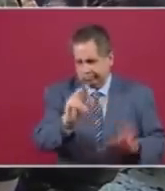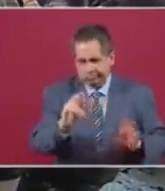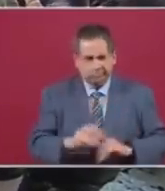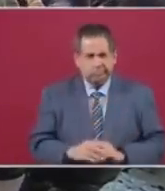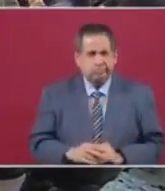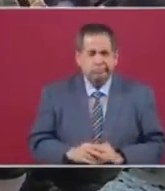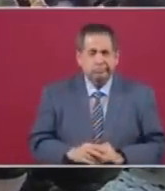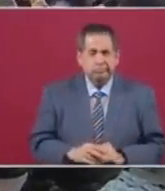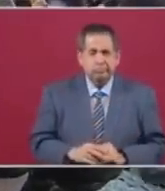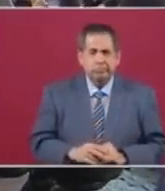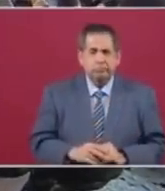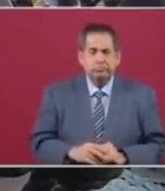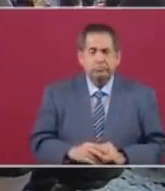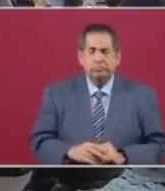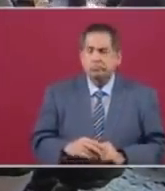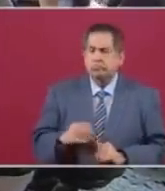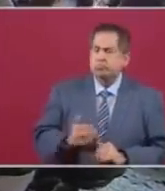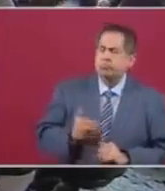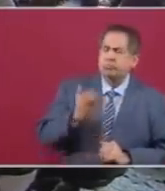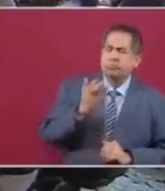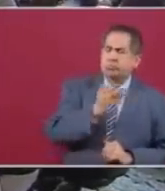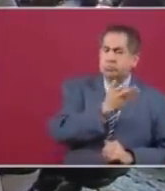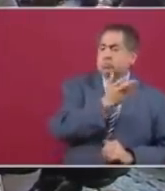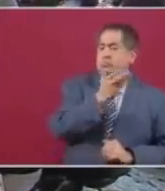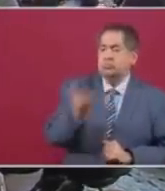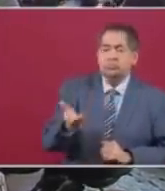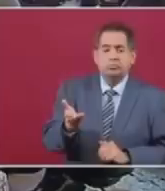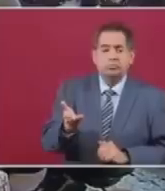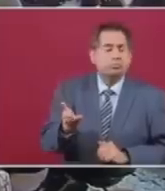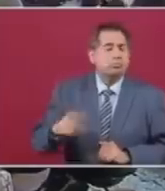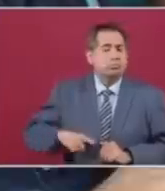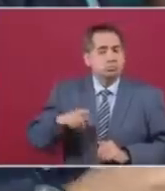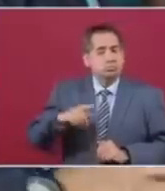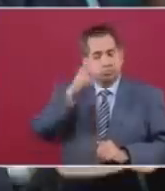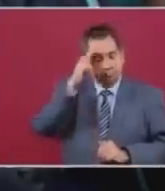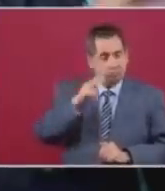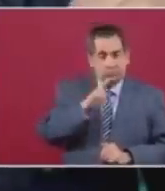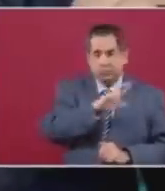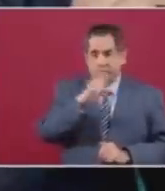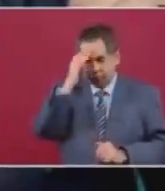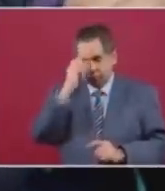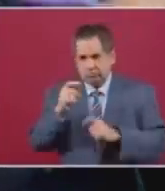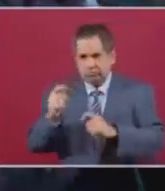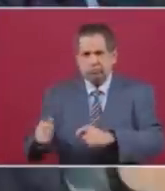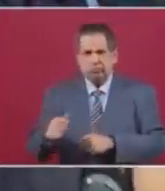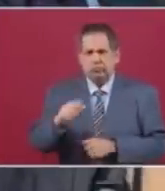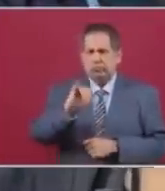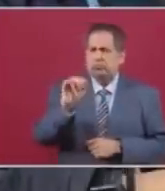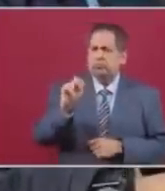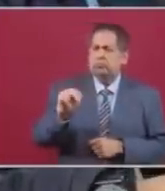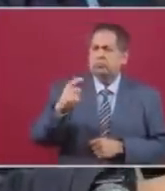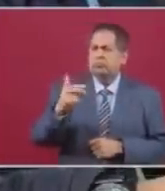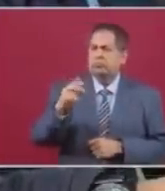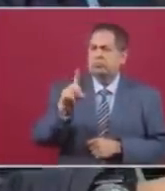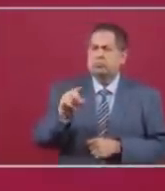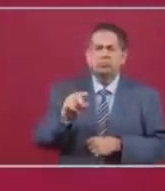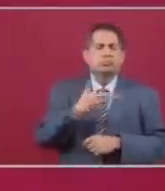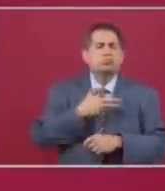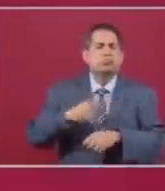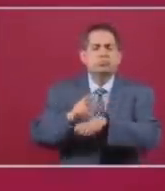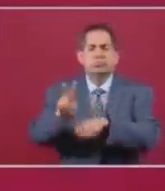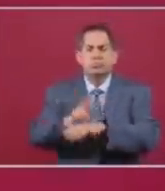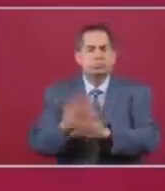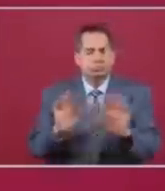Le pedía al gobierno de México que ya se reconozca a Guaidó. Nosotros mantenemos